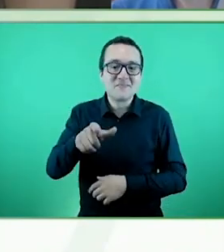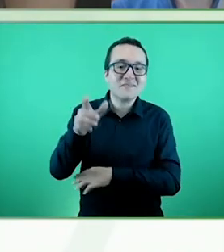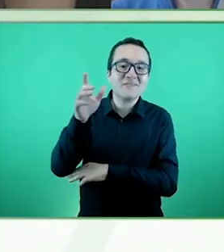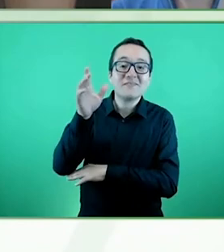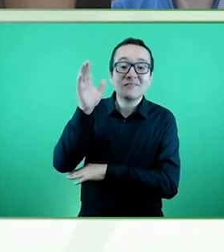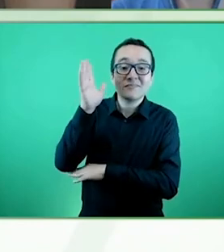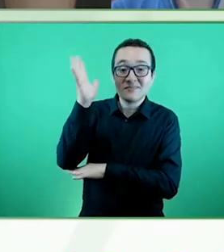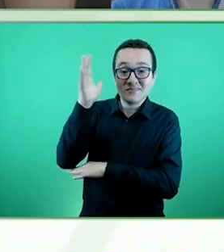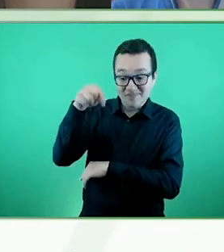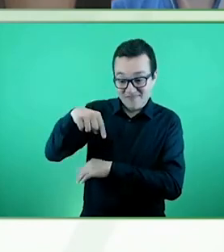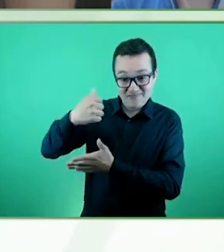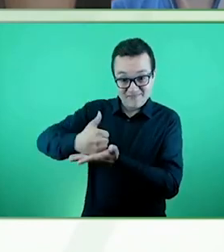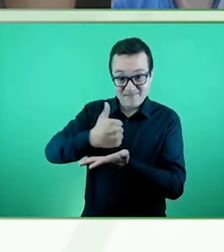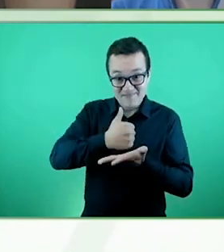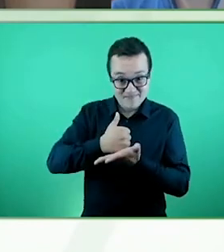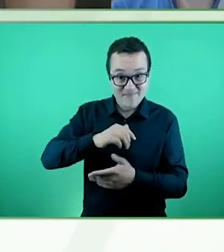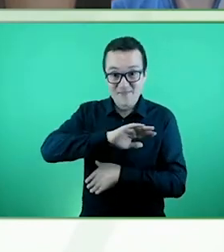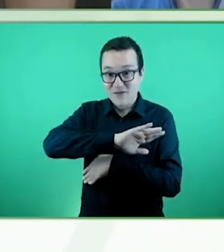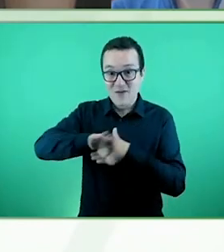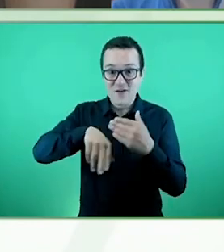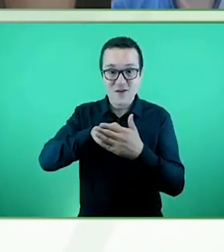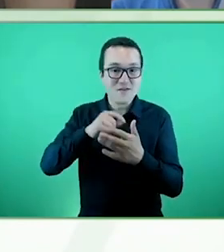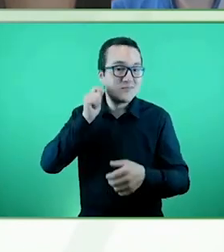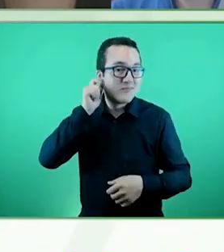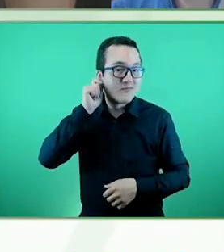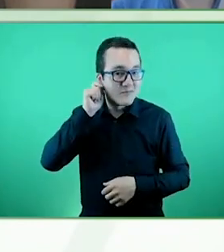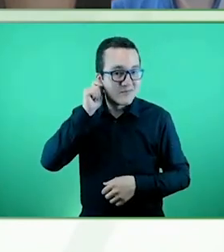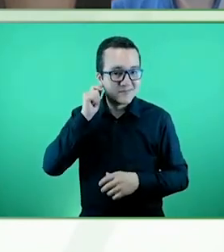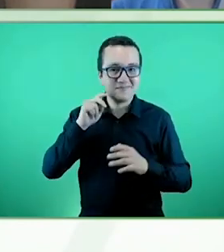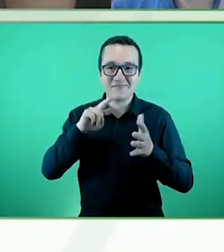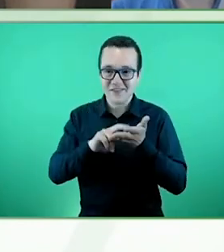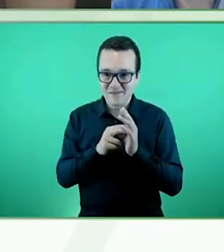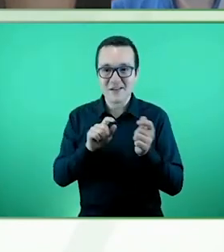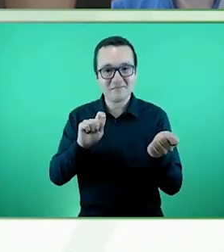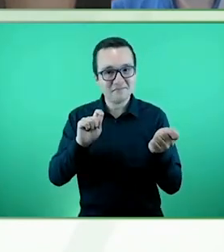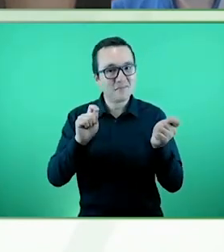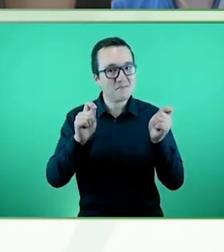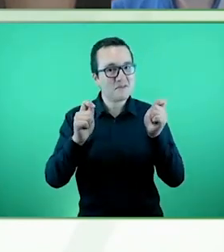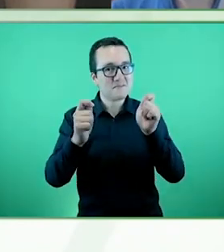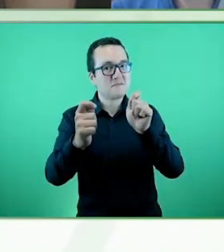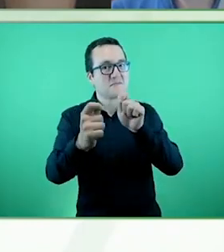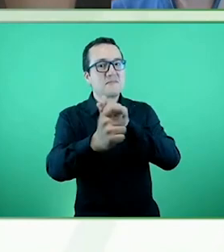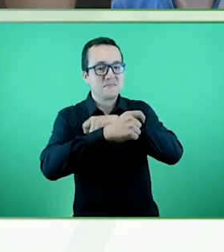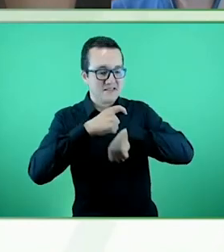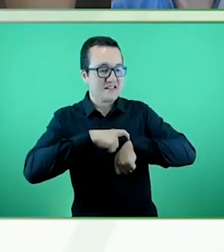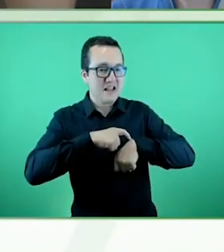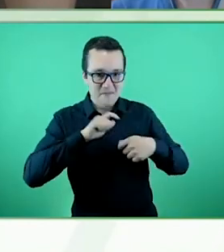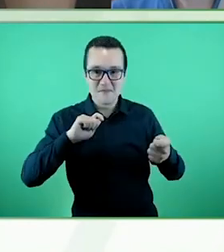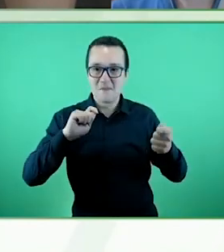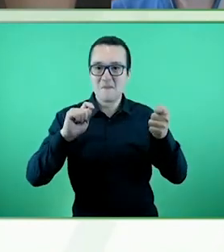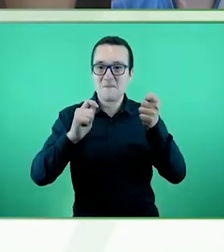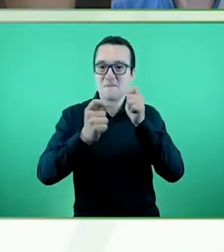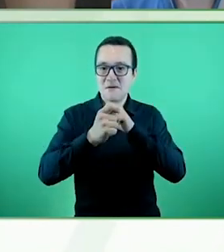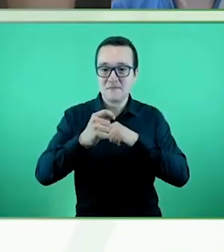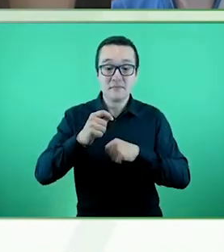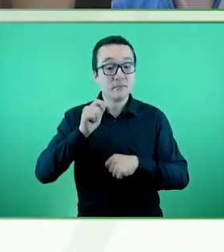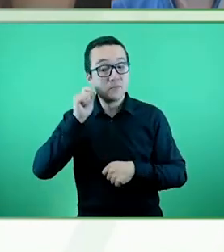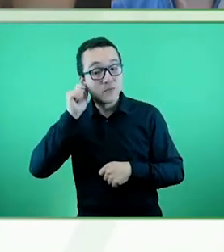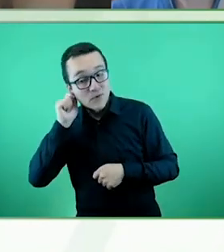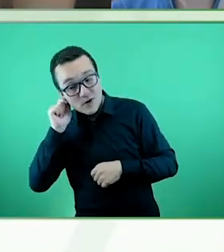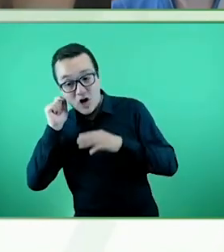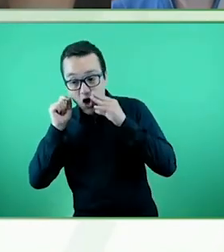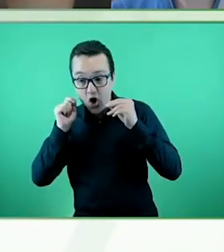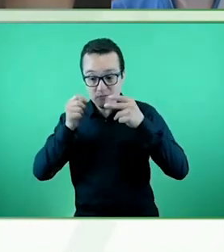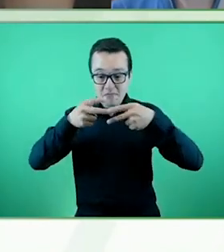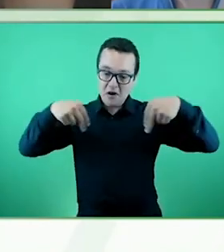mujeres. Lo que habla del cambio generacional, del cambio de género que estamos viviendo en nuestra región